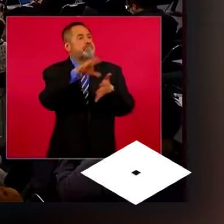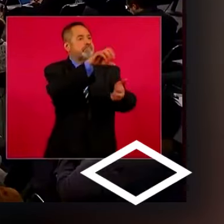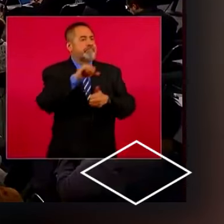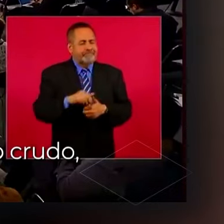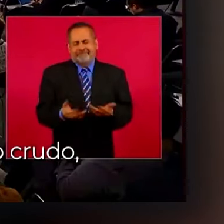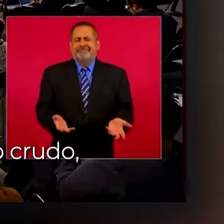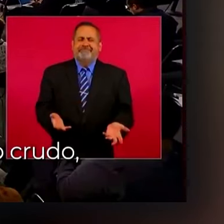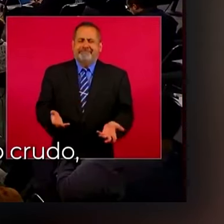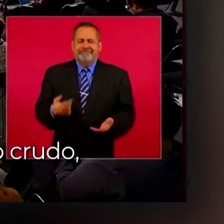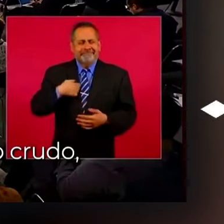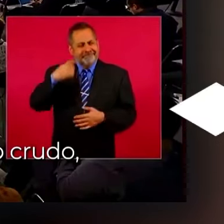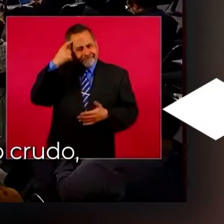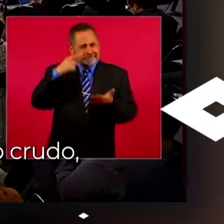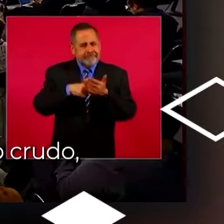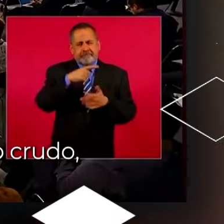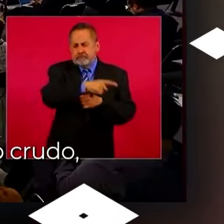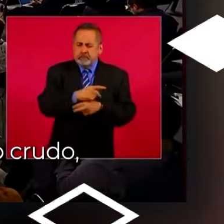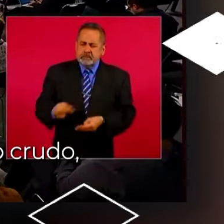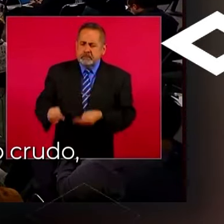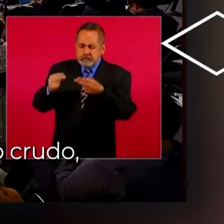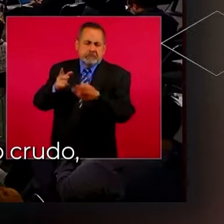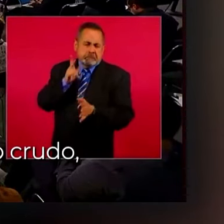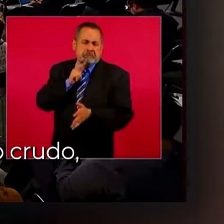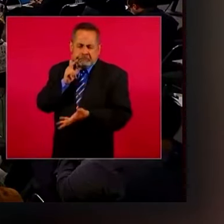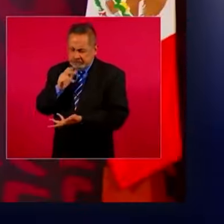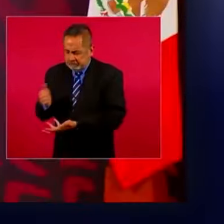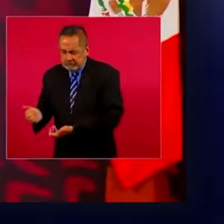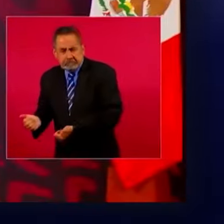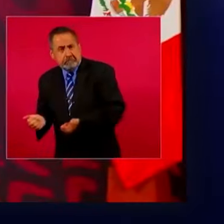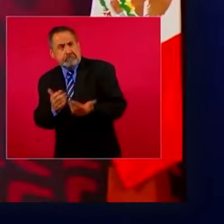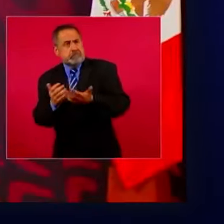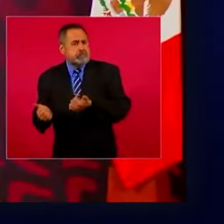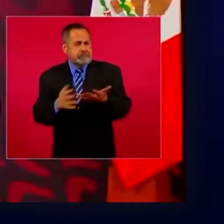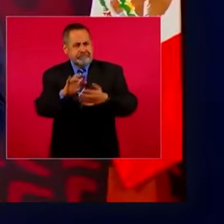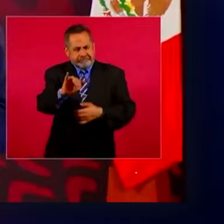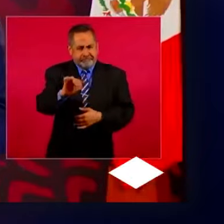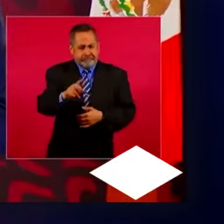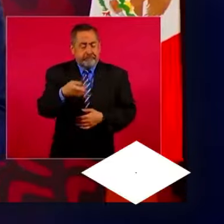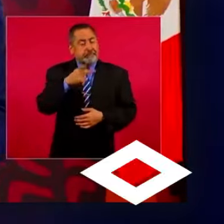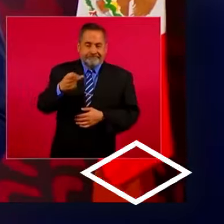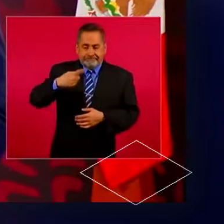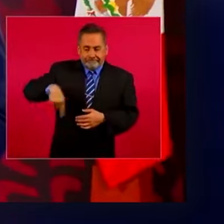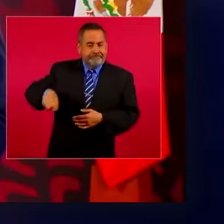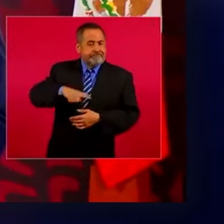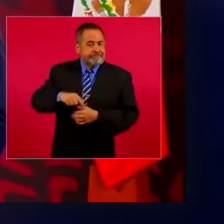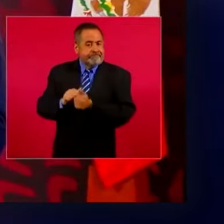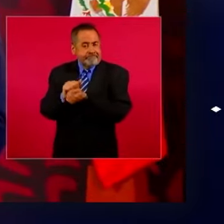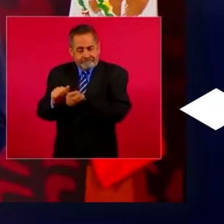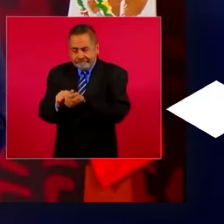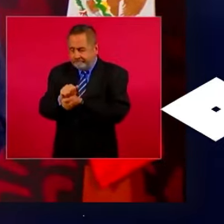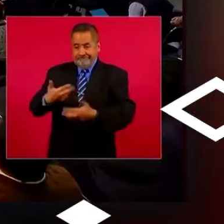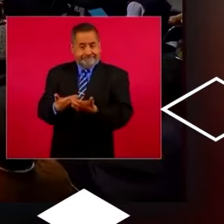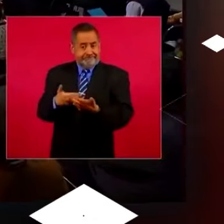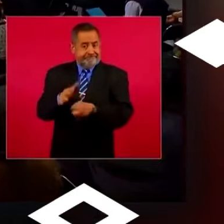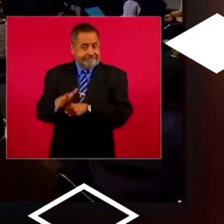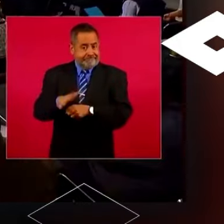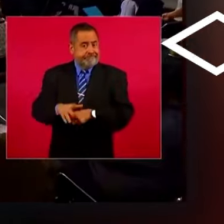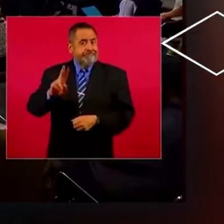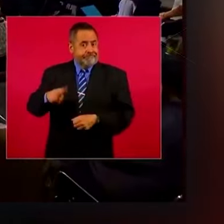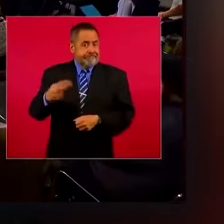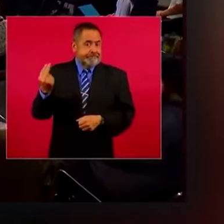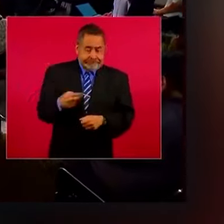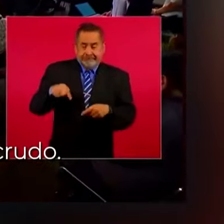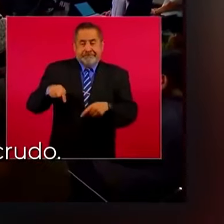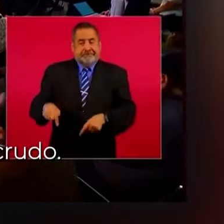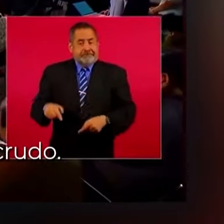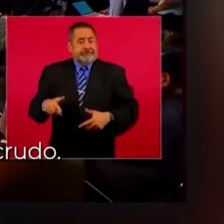crudo. Pues sí, es negocio vender petróleo crudo, pero también es negocio refinar el petróleo